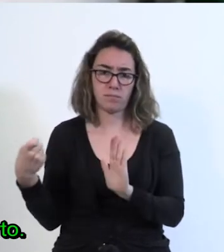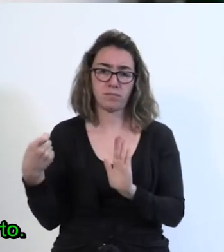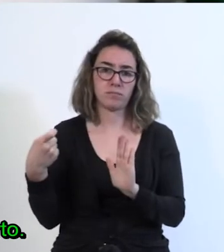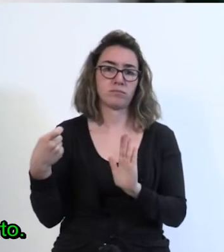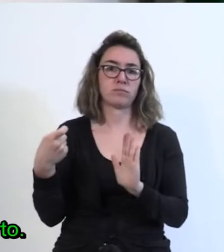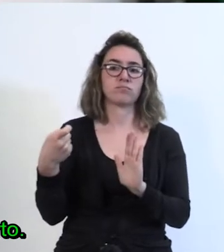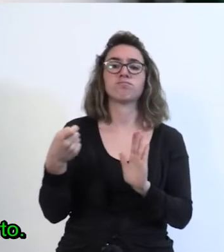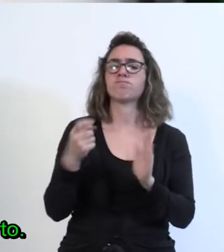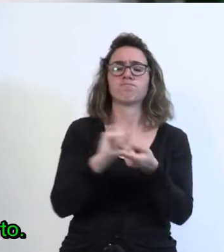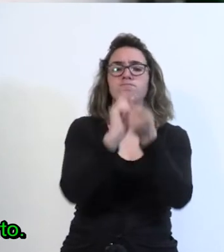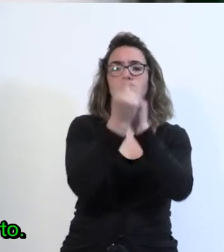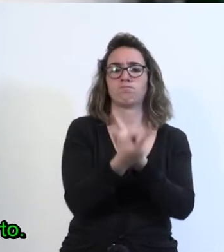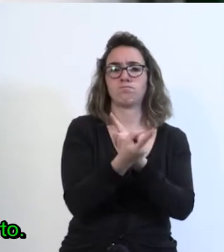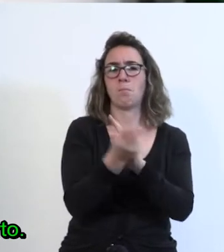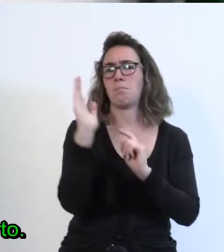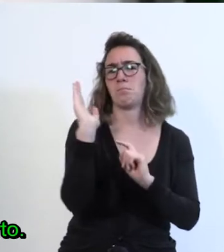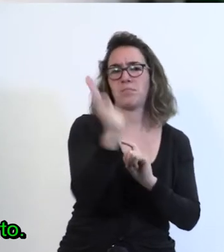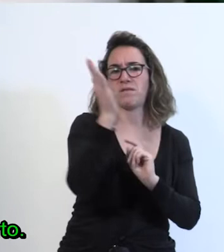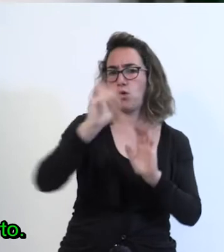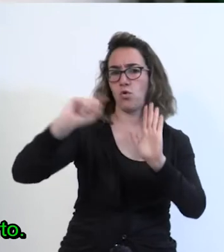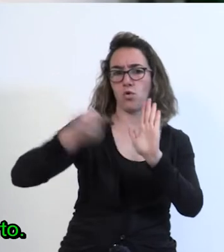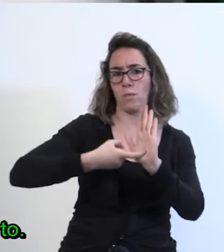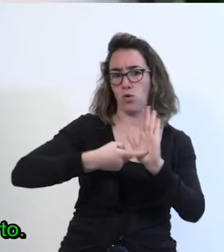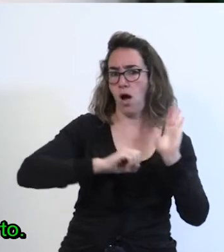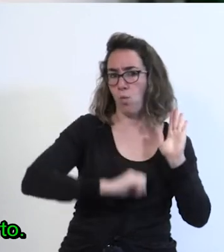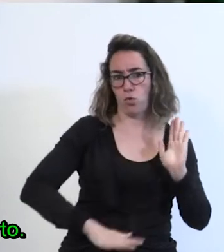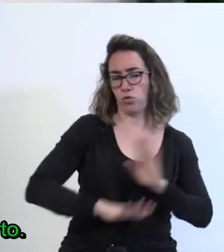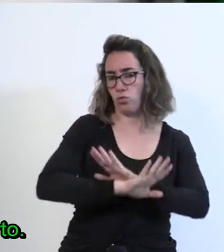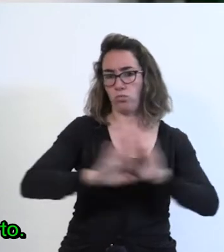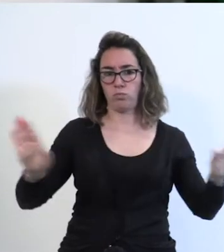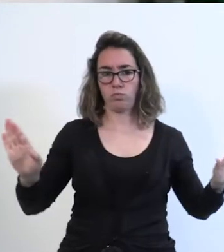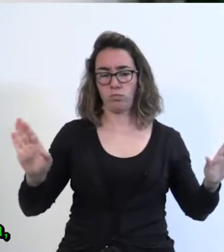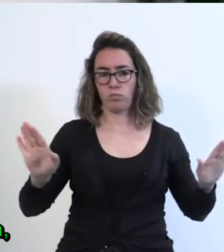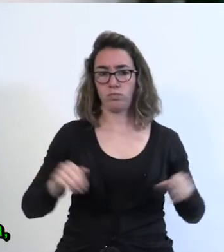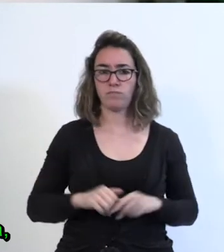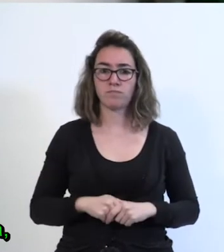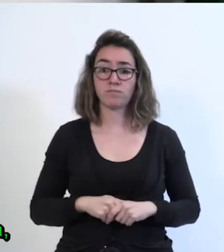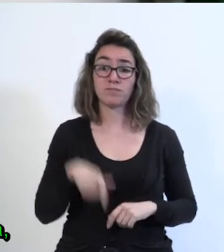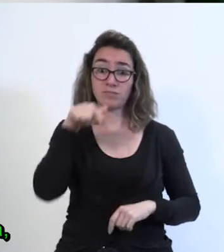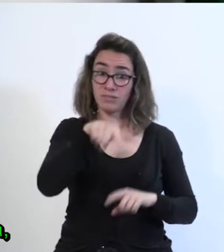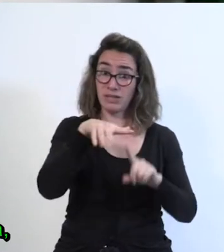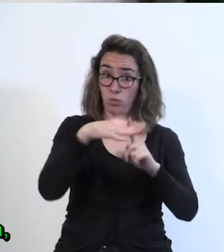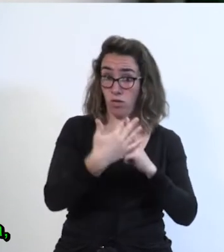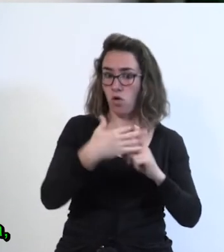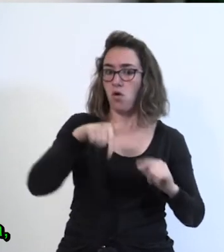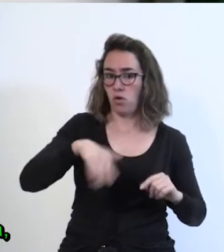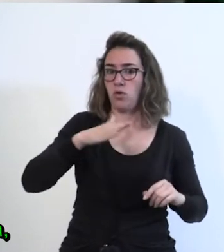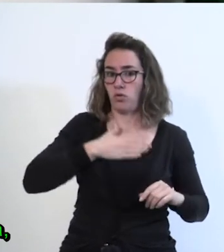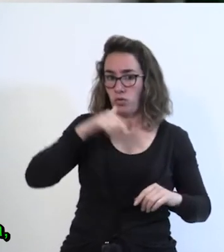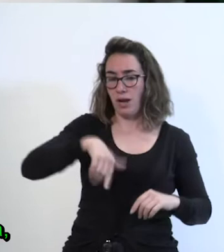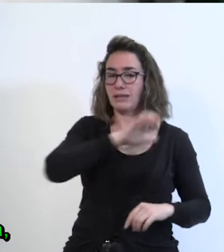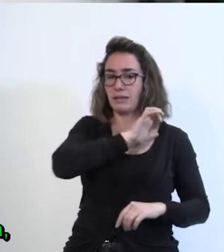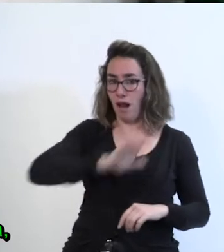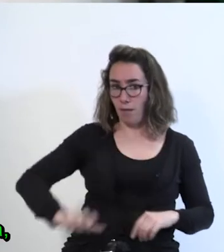se estableció una penalización absoluta del aborto. Que esta realidad